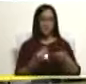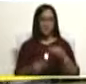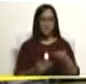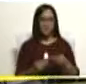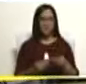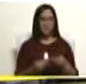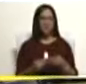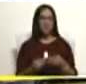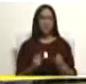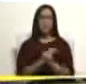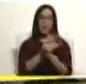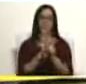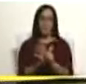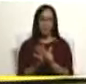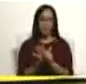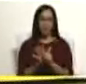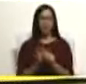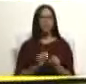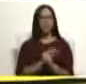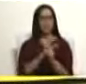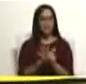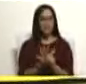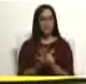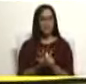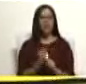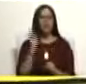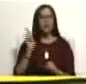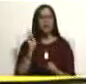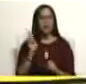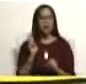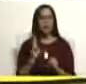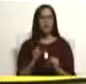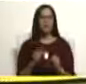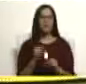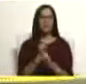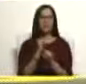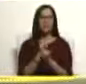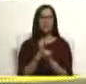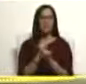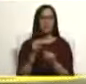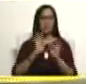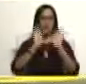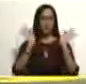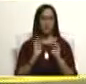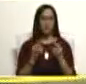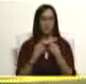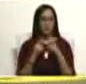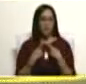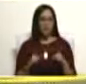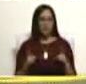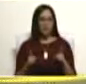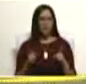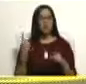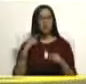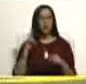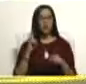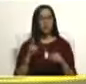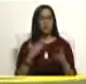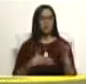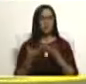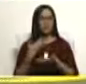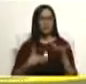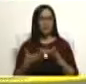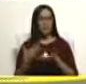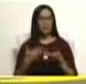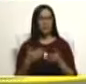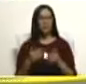la pandemia. La pandemia nos llevó a utilizar las herramientas digitales de forma múltiple. Inclusive el intercambio económico